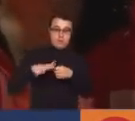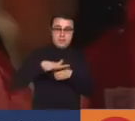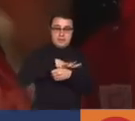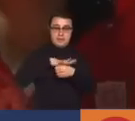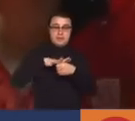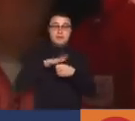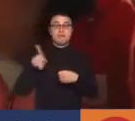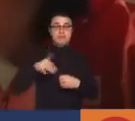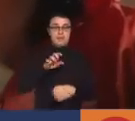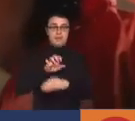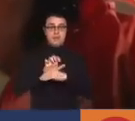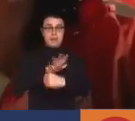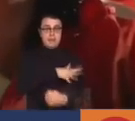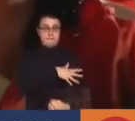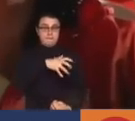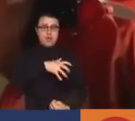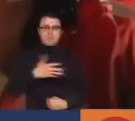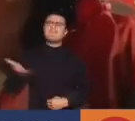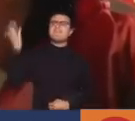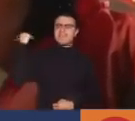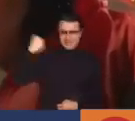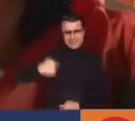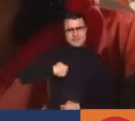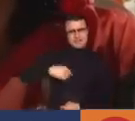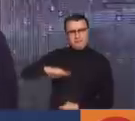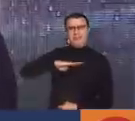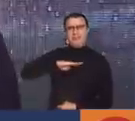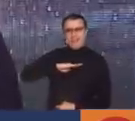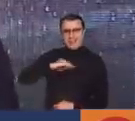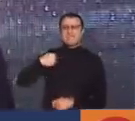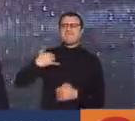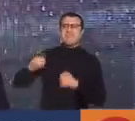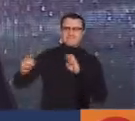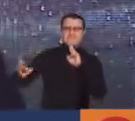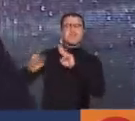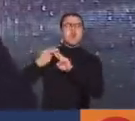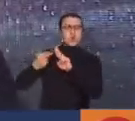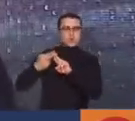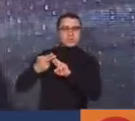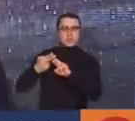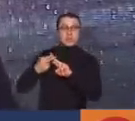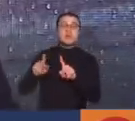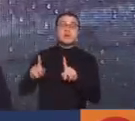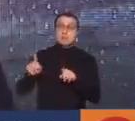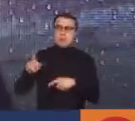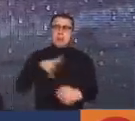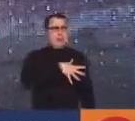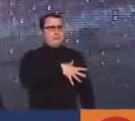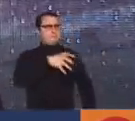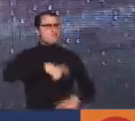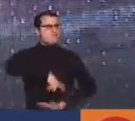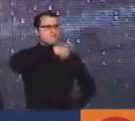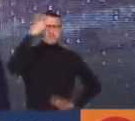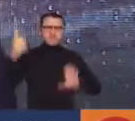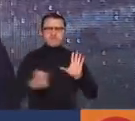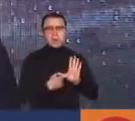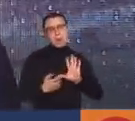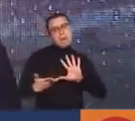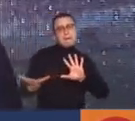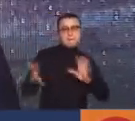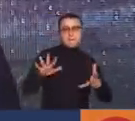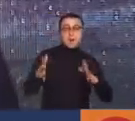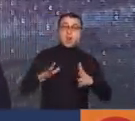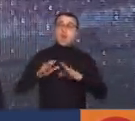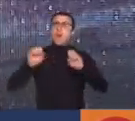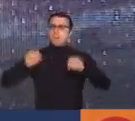entidad poderosa, pues yo mismo fui alcalde y la conozco, es relativamente poderosa, obviamente no puede solucionar todos